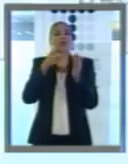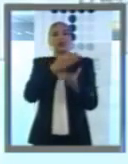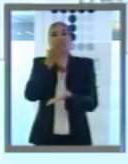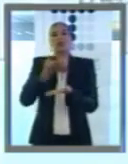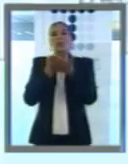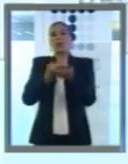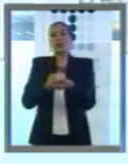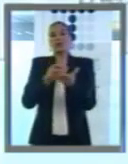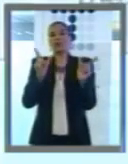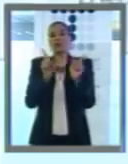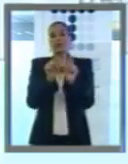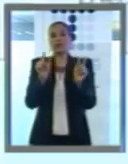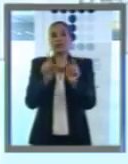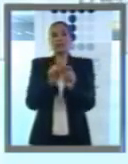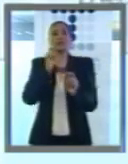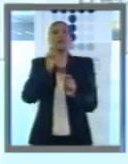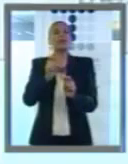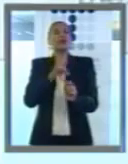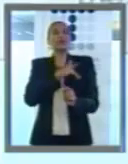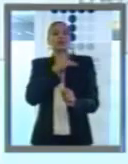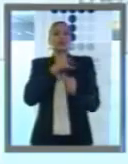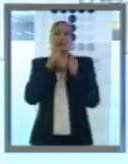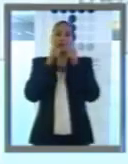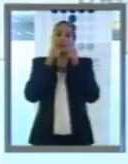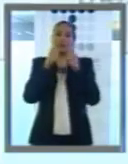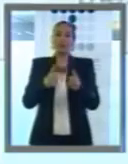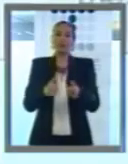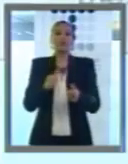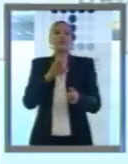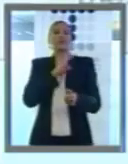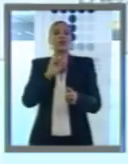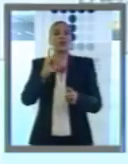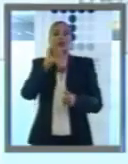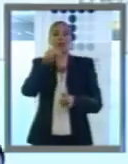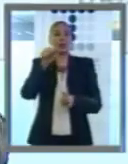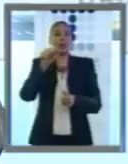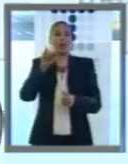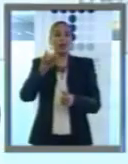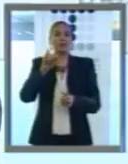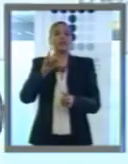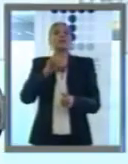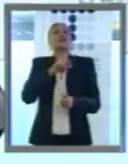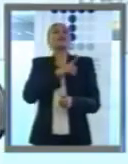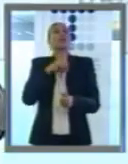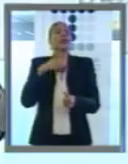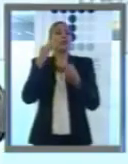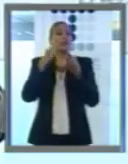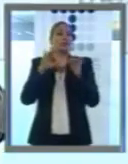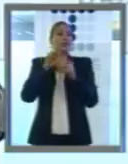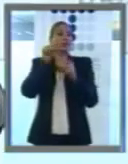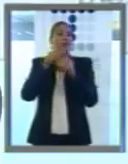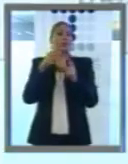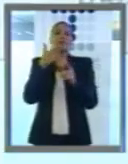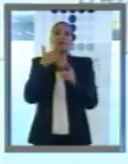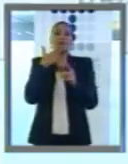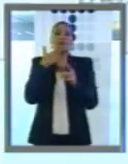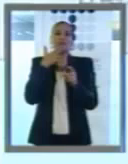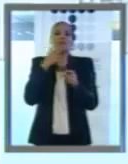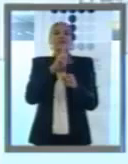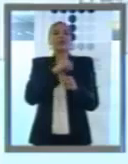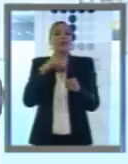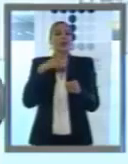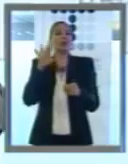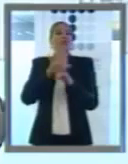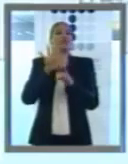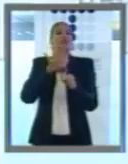muy concretas de lo que consideramos que el INAI tiene que jugar un papel fundamental de